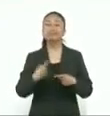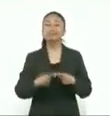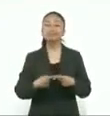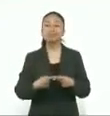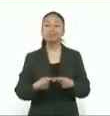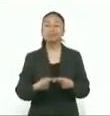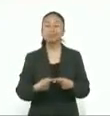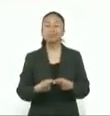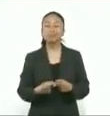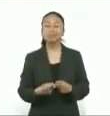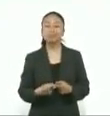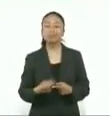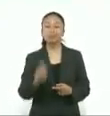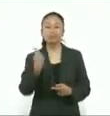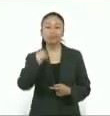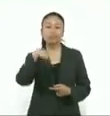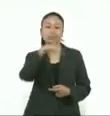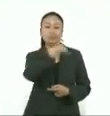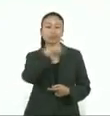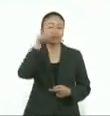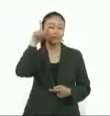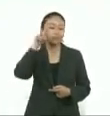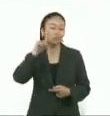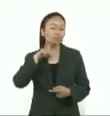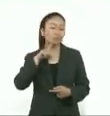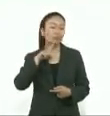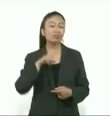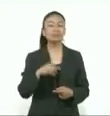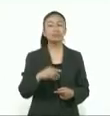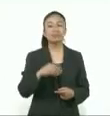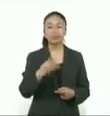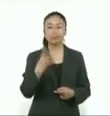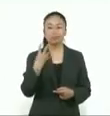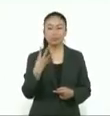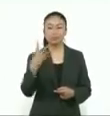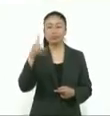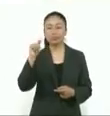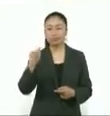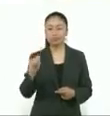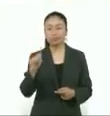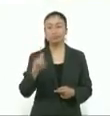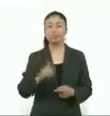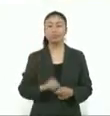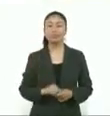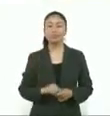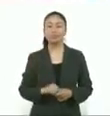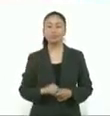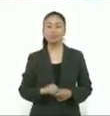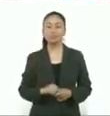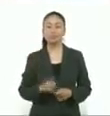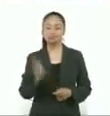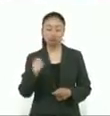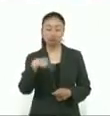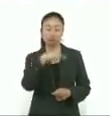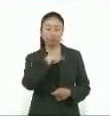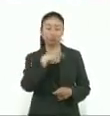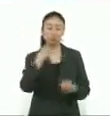decimos, somos las mujeres de la cuarta transformación.